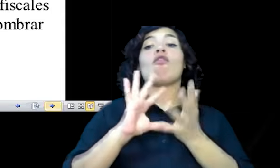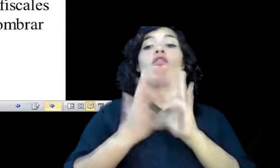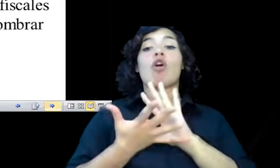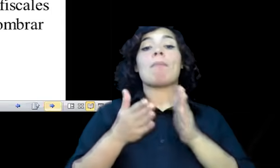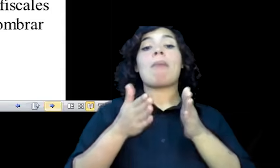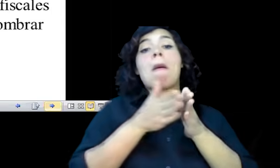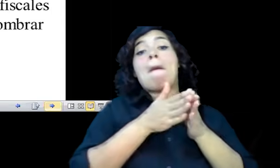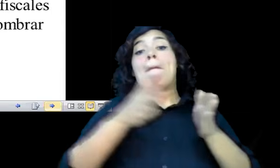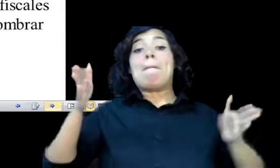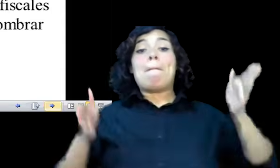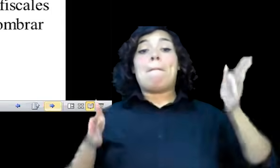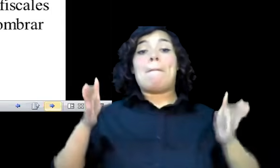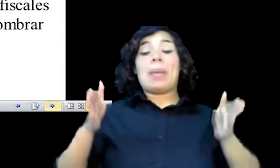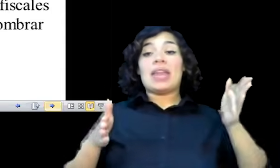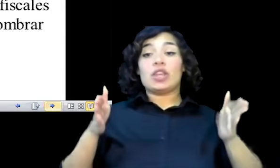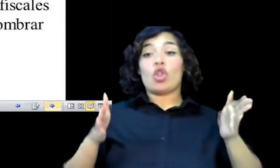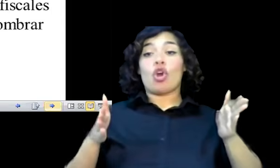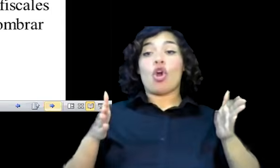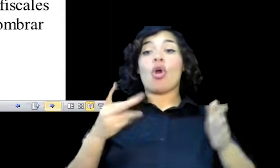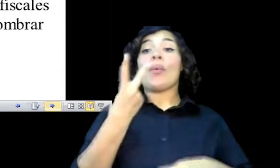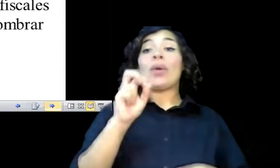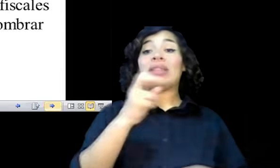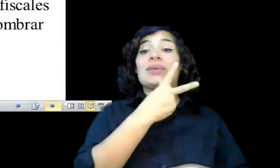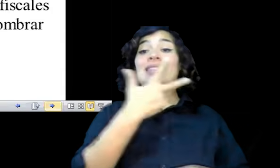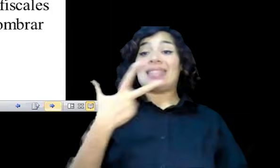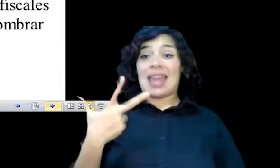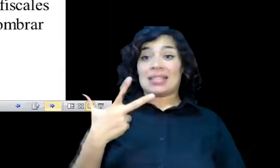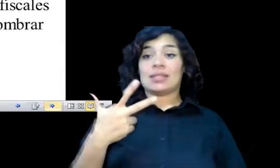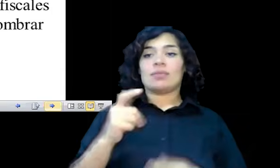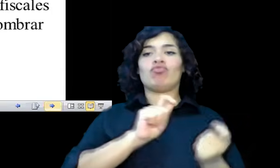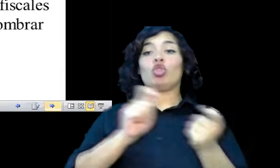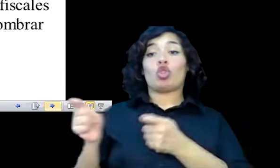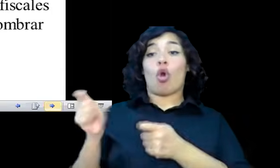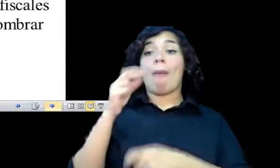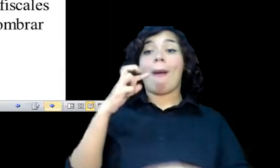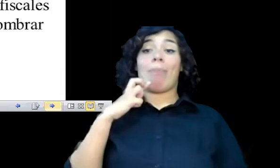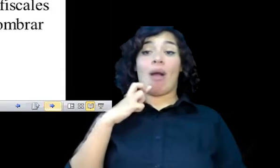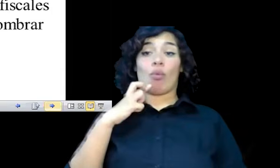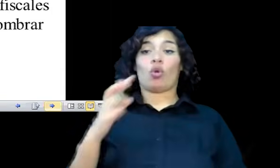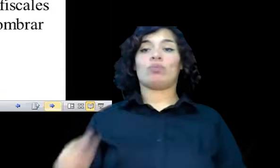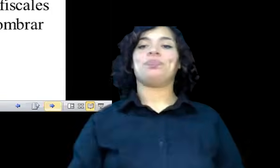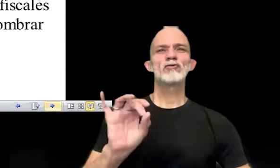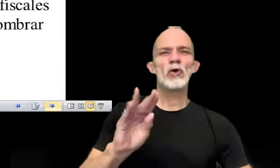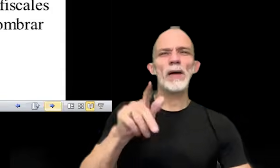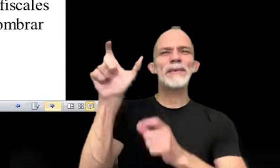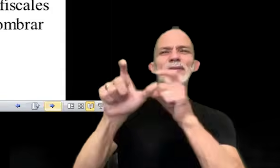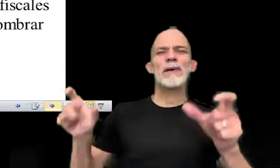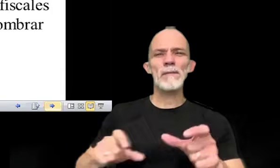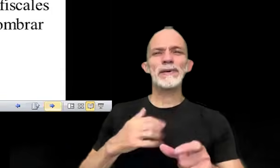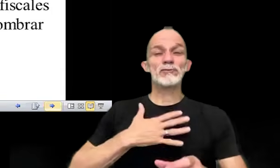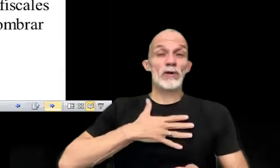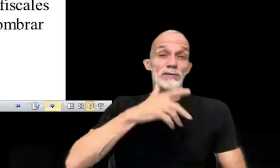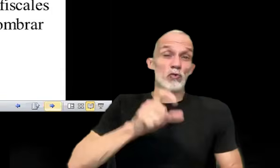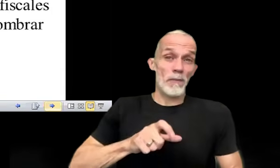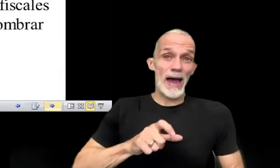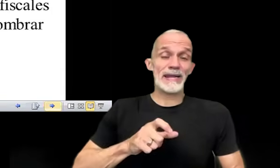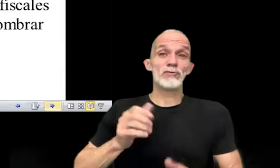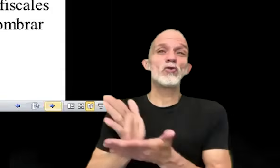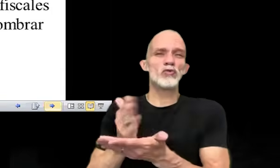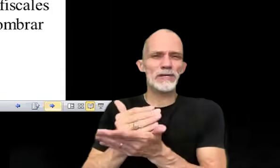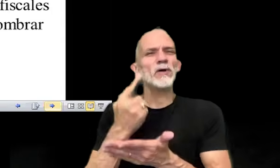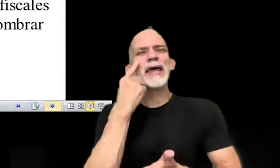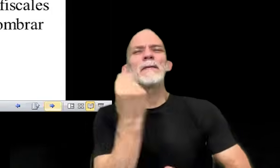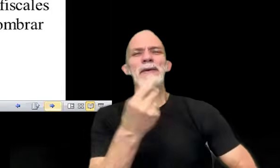fiscal 2023, alcanzaba únicamente a personas humanas y sucesiones sin divisa, residentes en